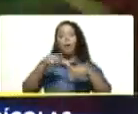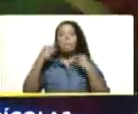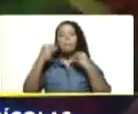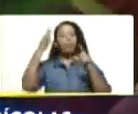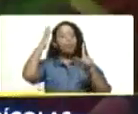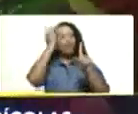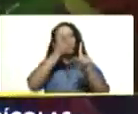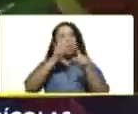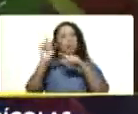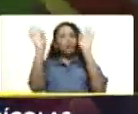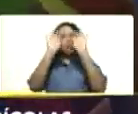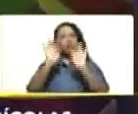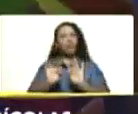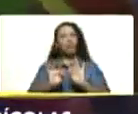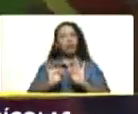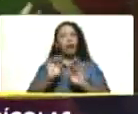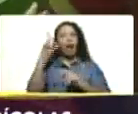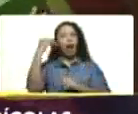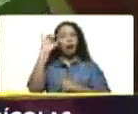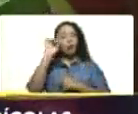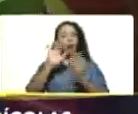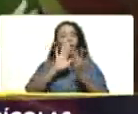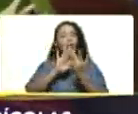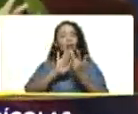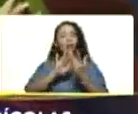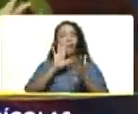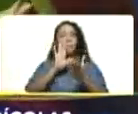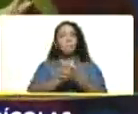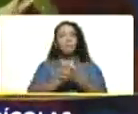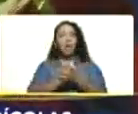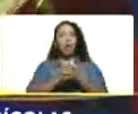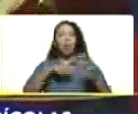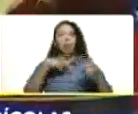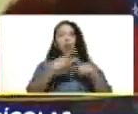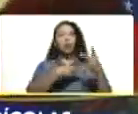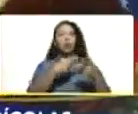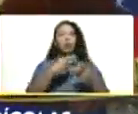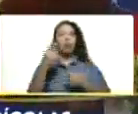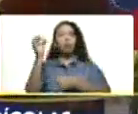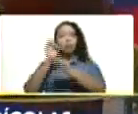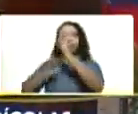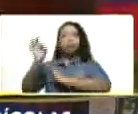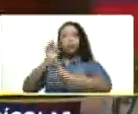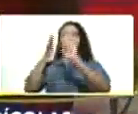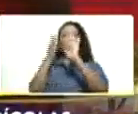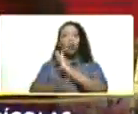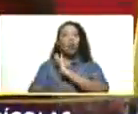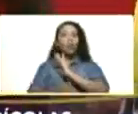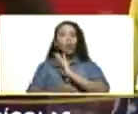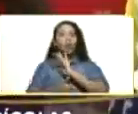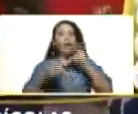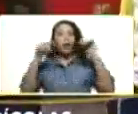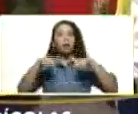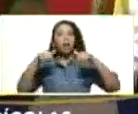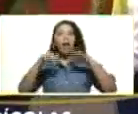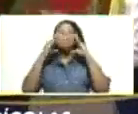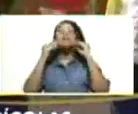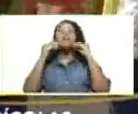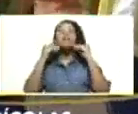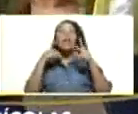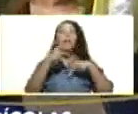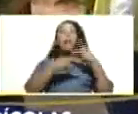en POR para el beneficio de nuestro pueblo. Usted, presidente, se ha propuesto convertir a nuestro país en un país potencia. Nuestro